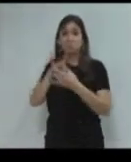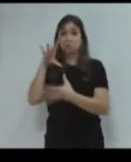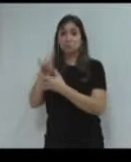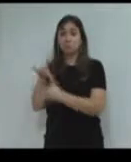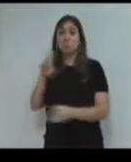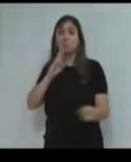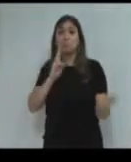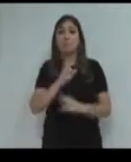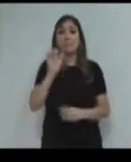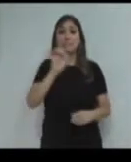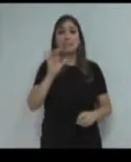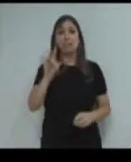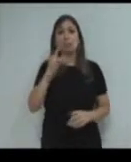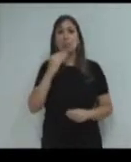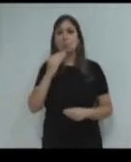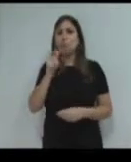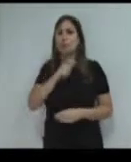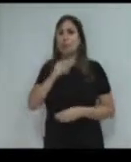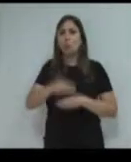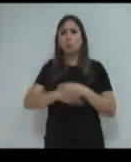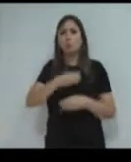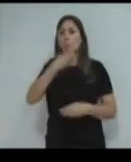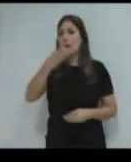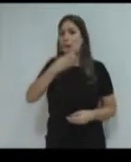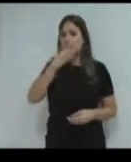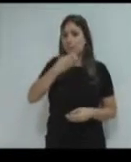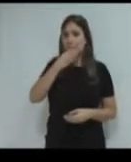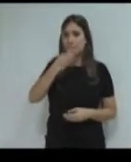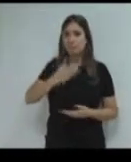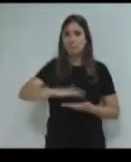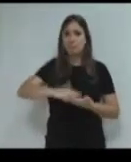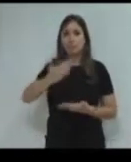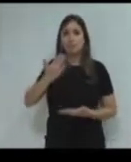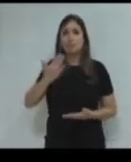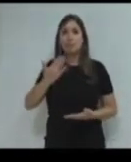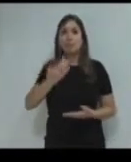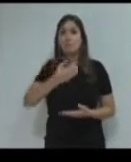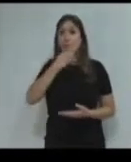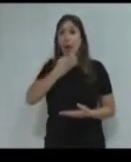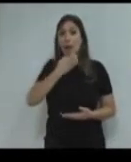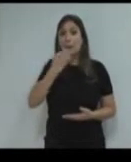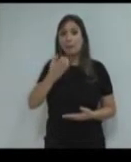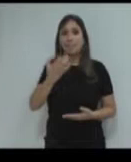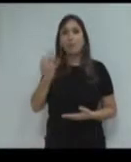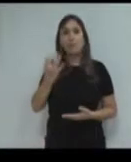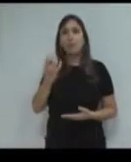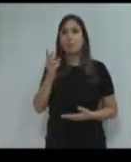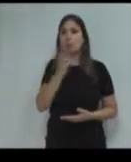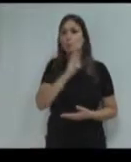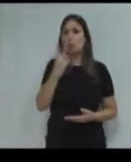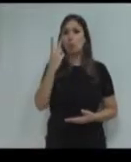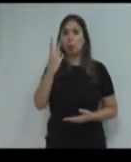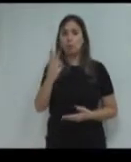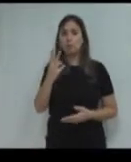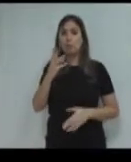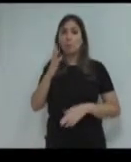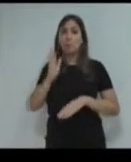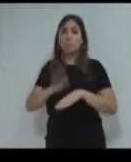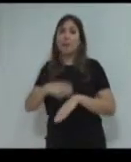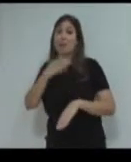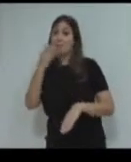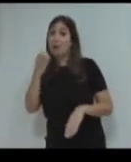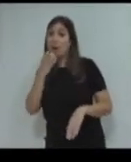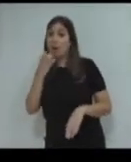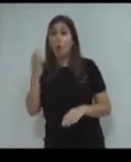muchas personas que utilizan Macintosh o Apple y tienen que tenerlas para visualizar las dos versiones, en Mac y